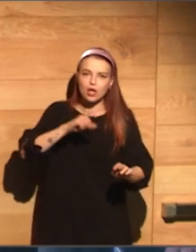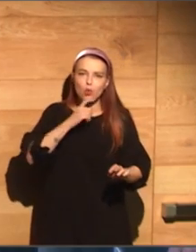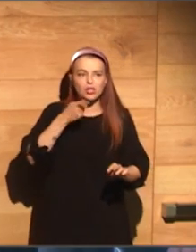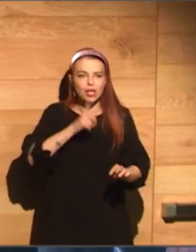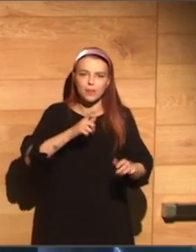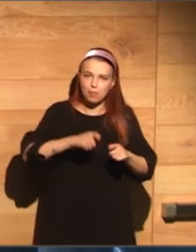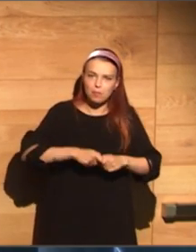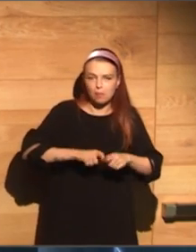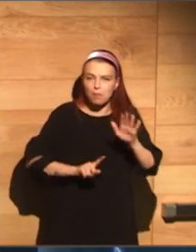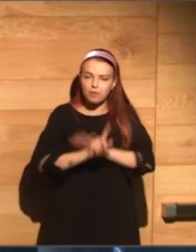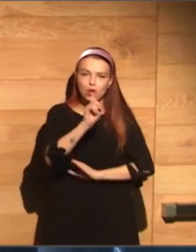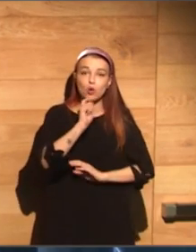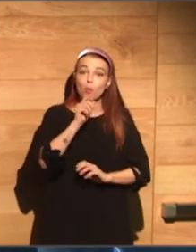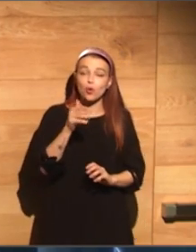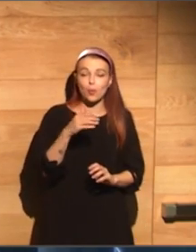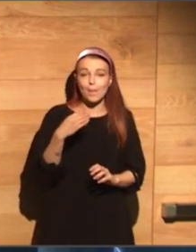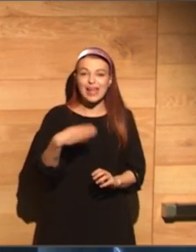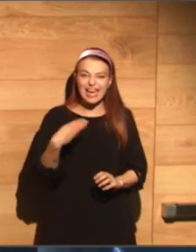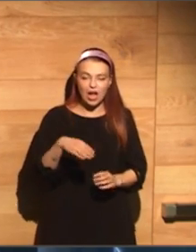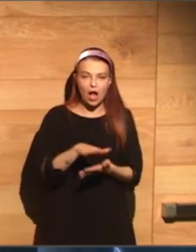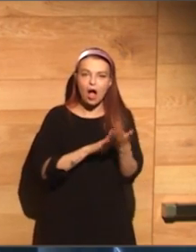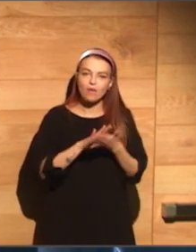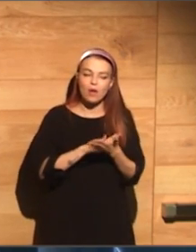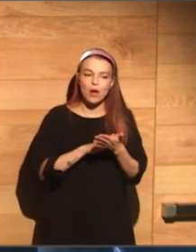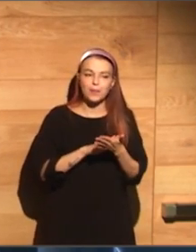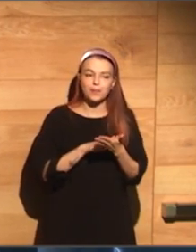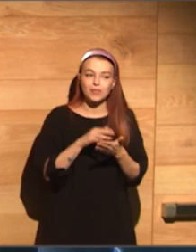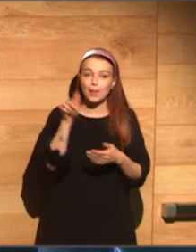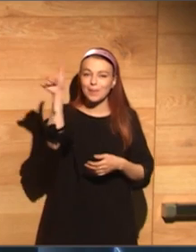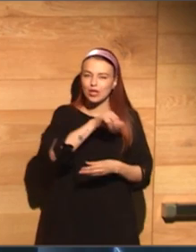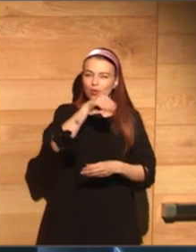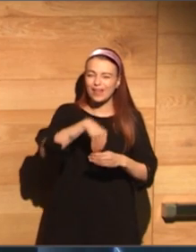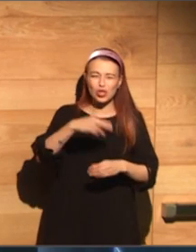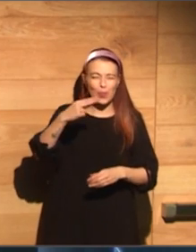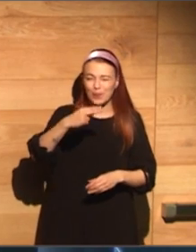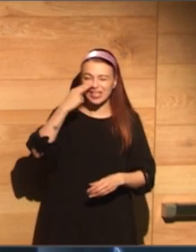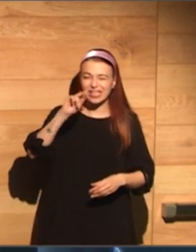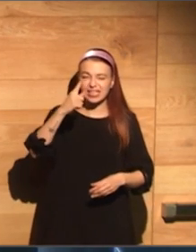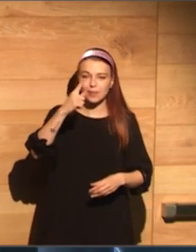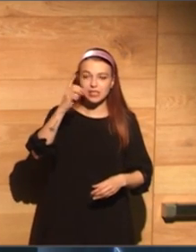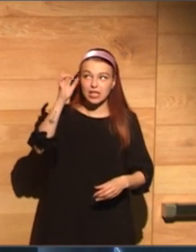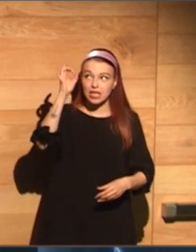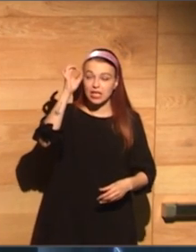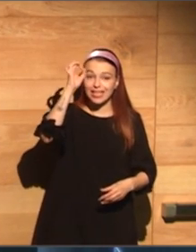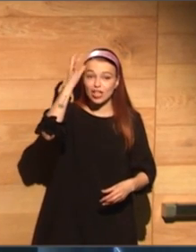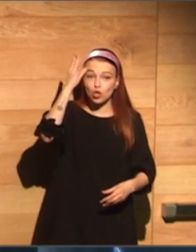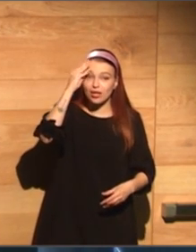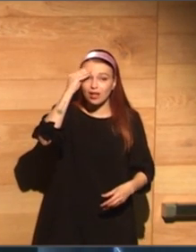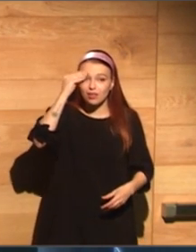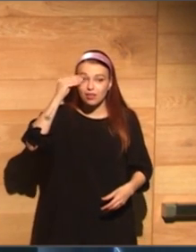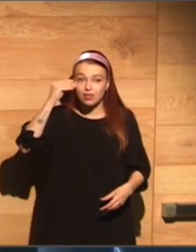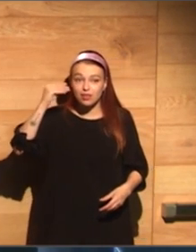creciendo, ¿no? Él hablaba en esta película de que lo que más le interesaba era la pérdida de la ideología y la llegada de los